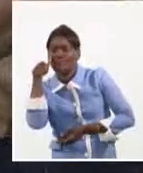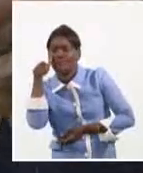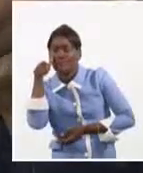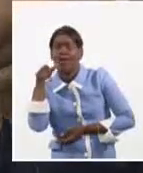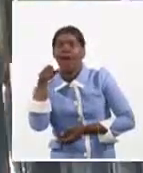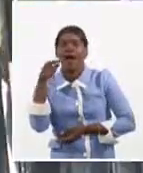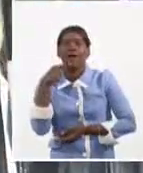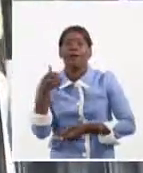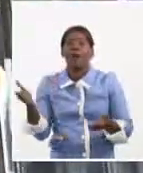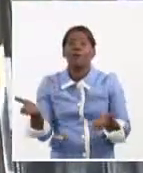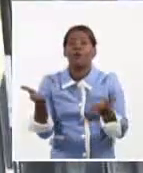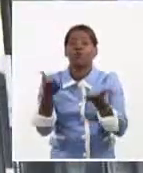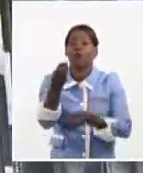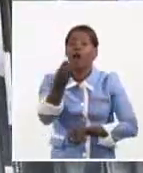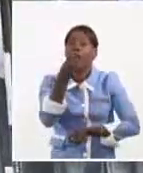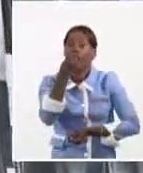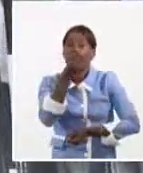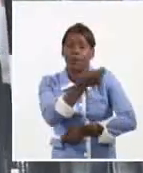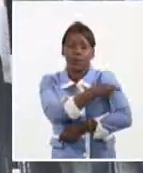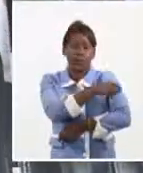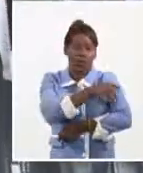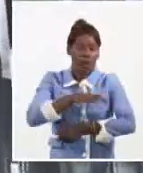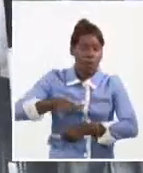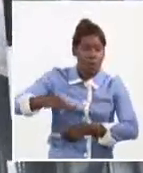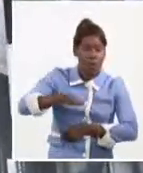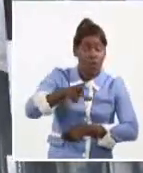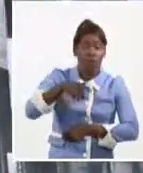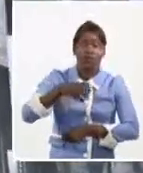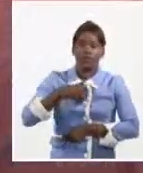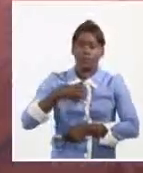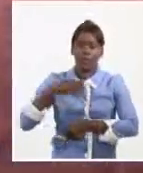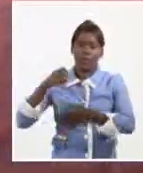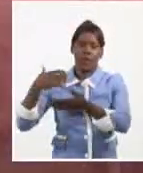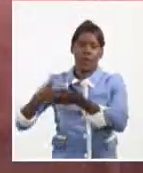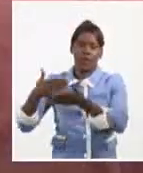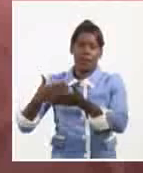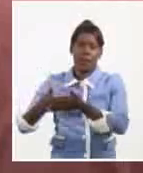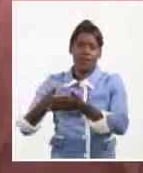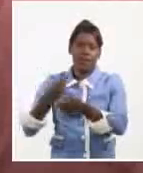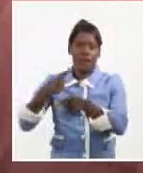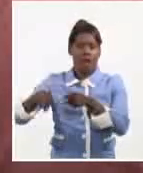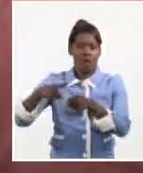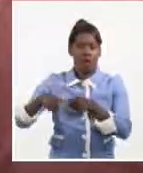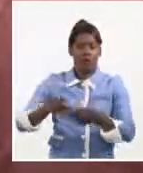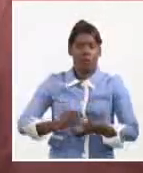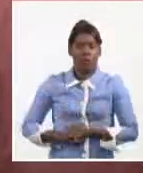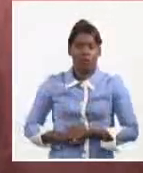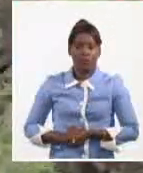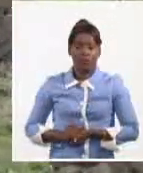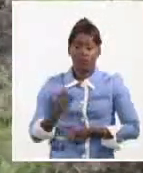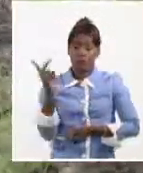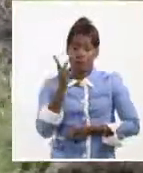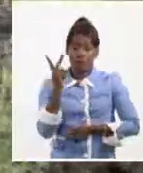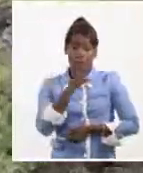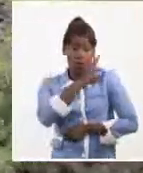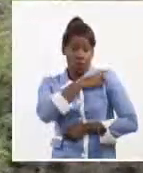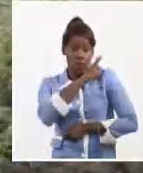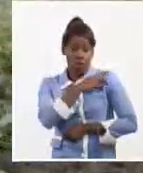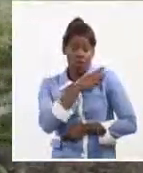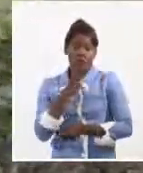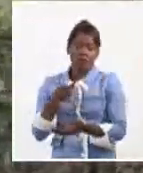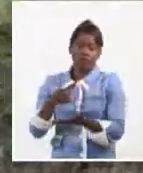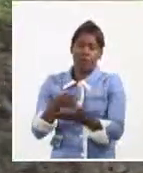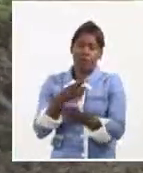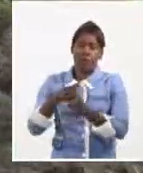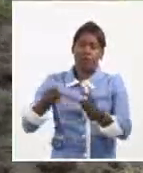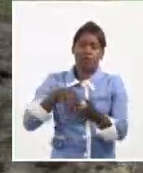cultivables. Acompañado de las principales autoridades del territorio, el directivo apreció sostenibilidad. Y aunque todavía existen